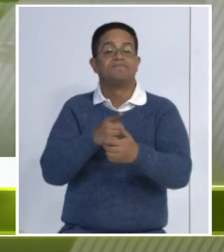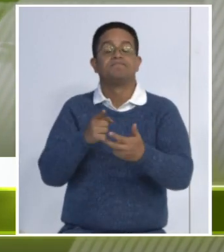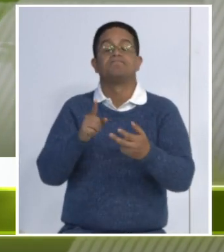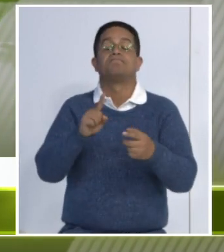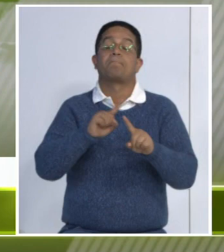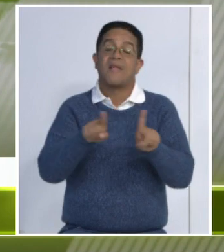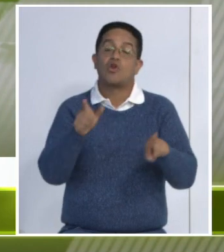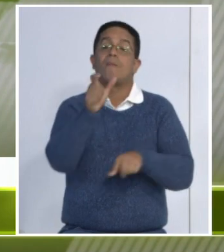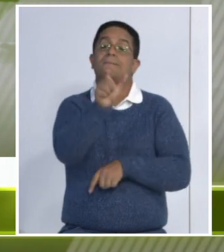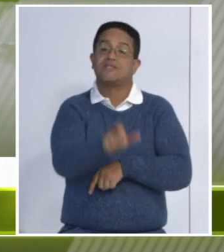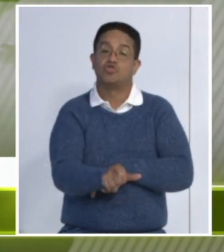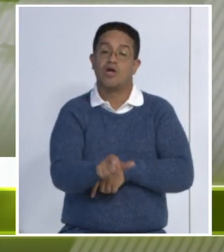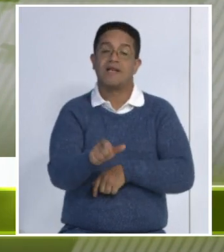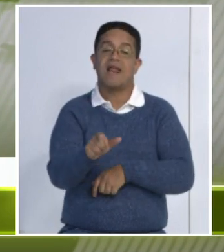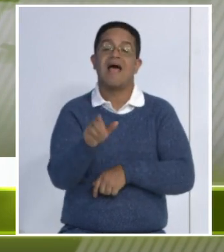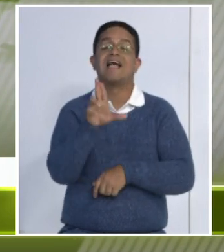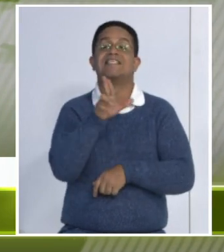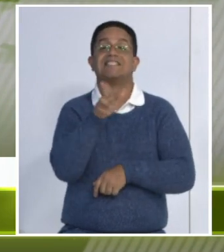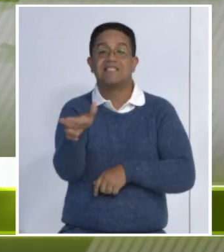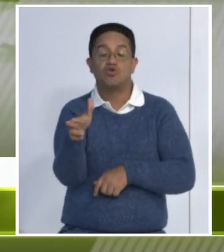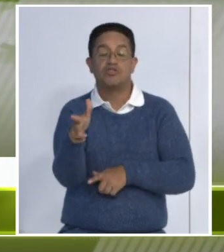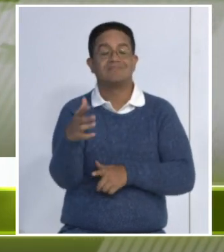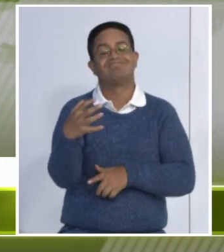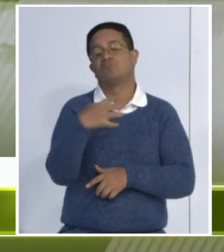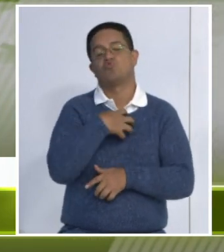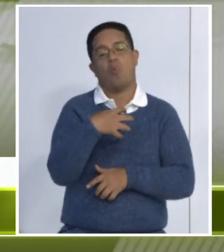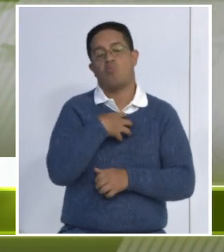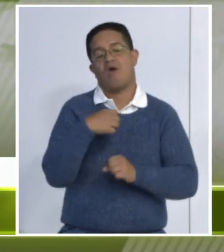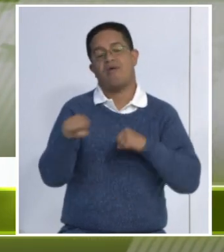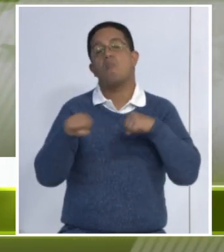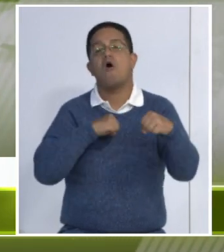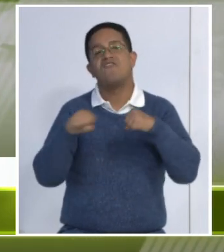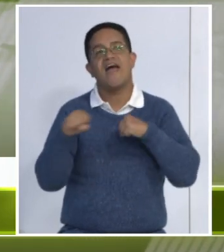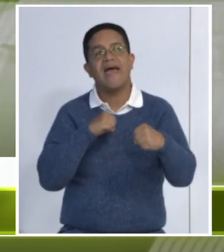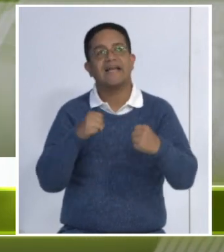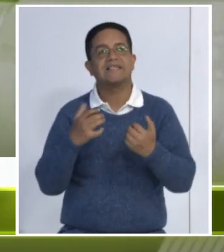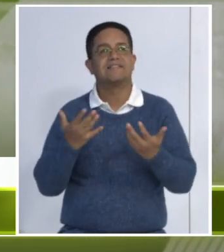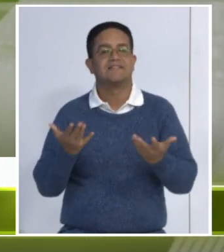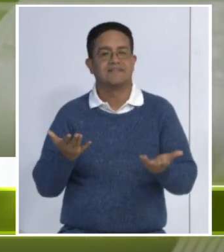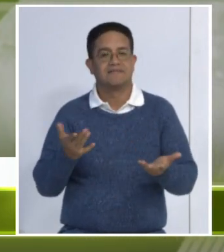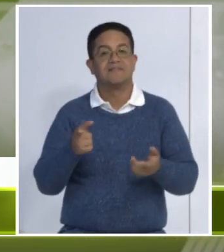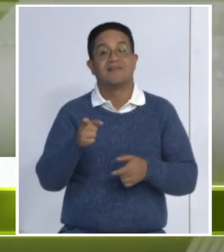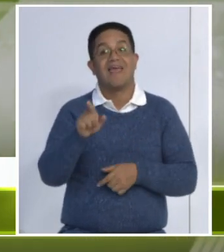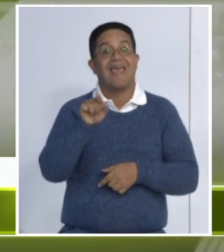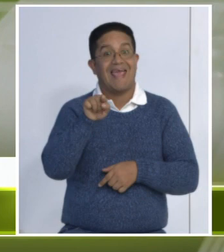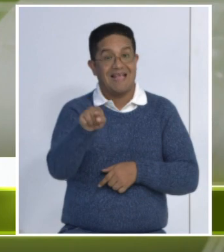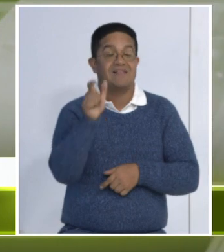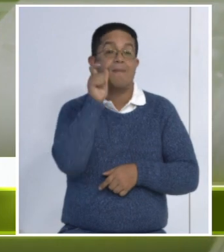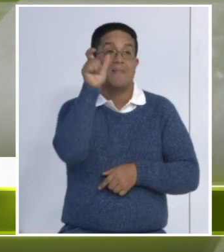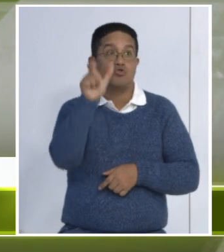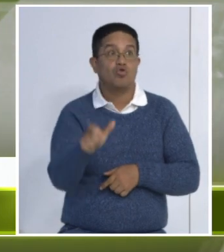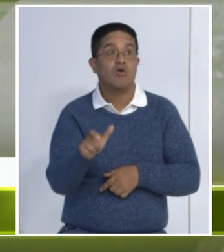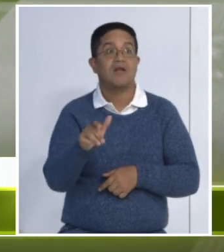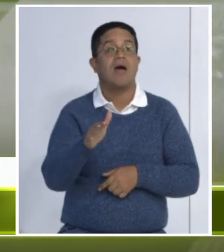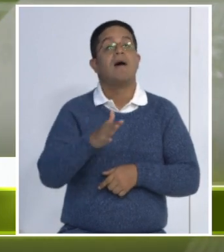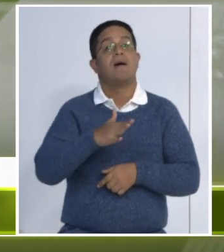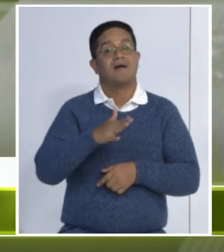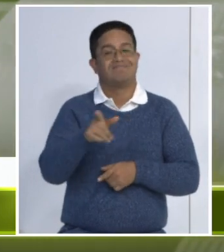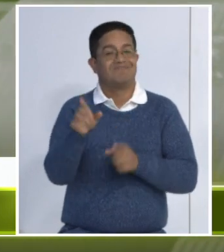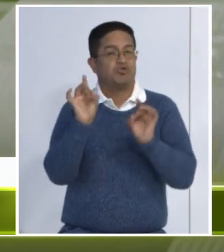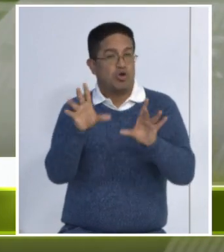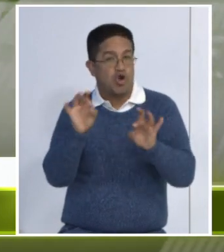tener mucha limitación articular, ese es el paciente que no se puede mover, incluso ese paciente puede quedar por un cierto tiempo